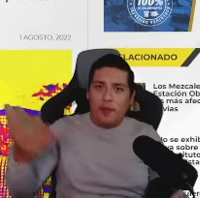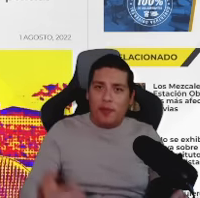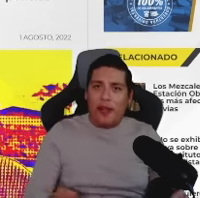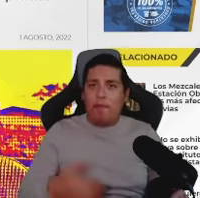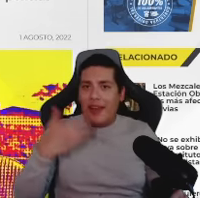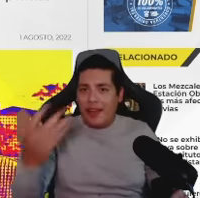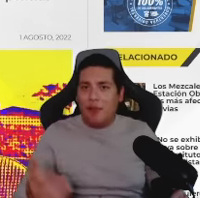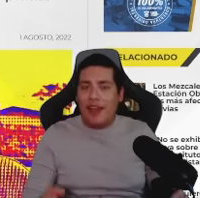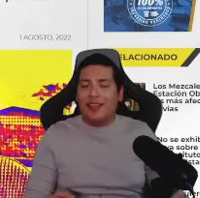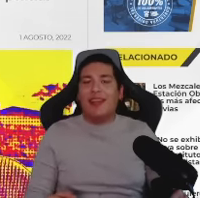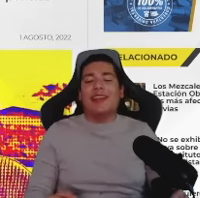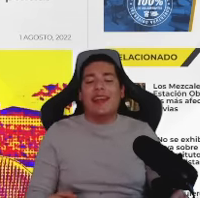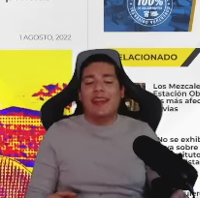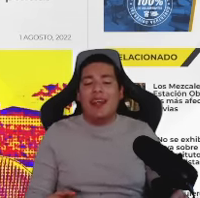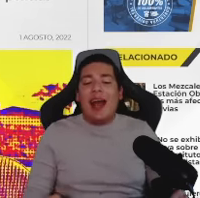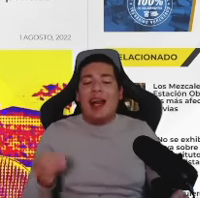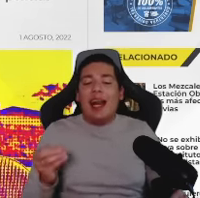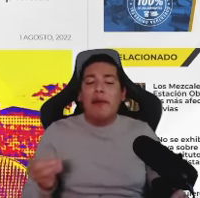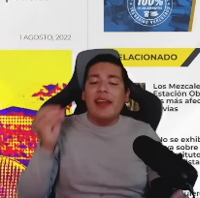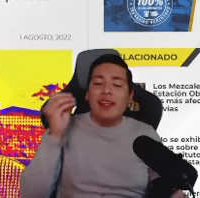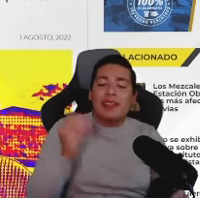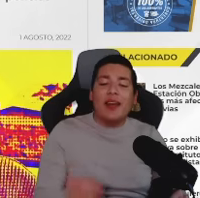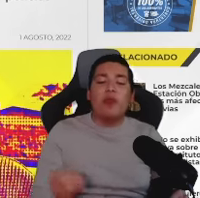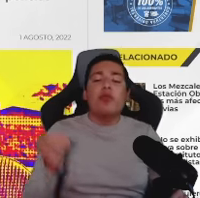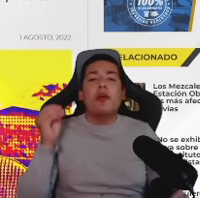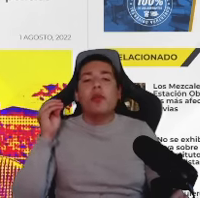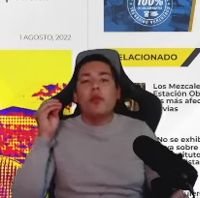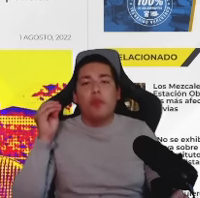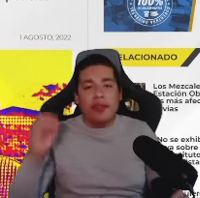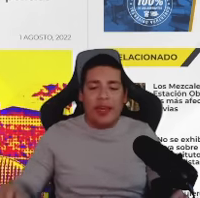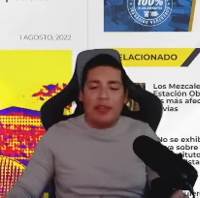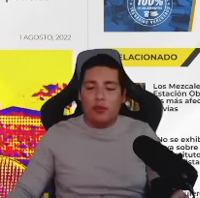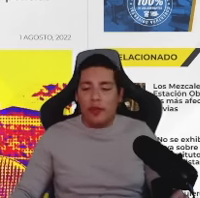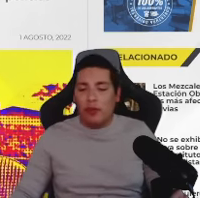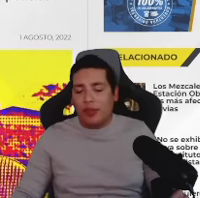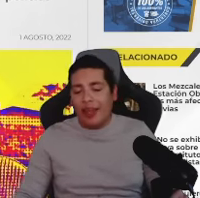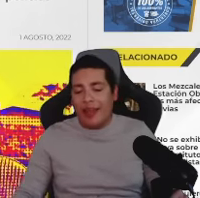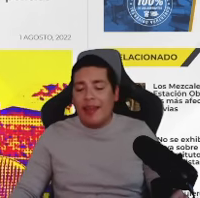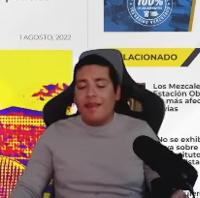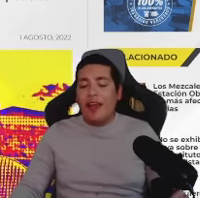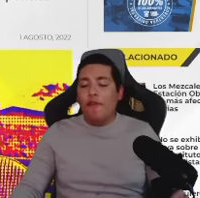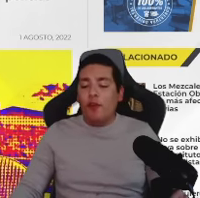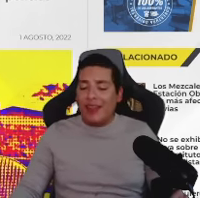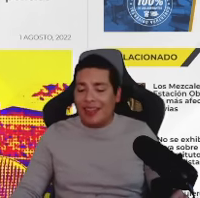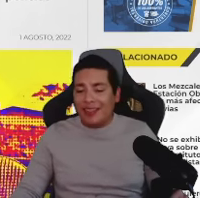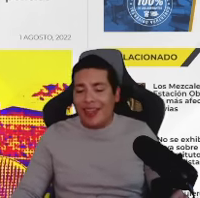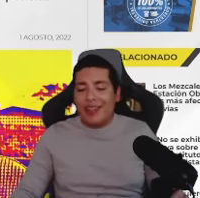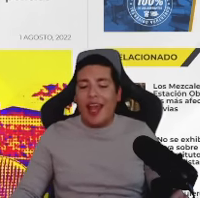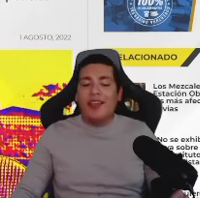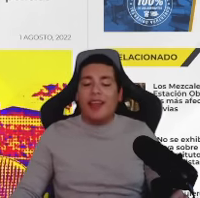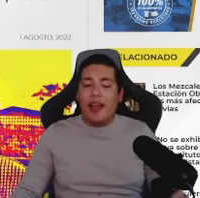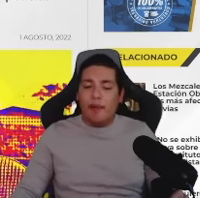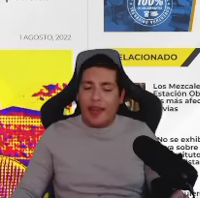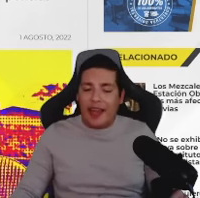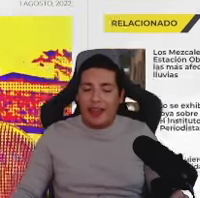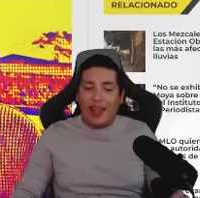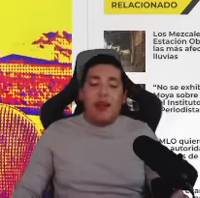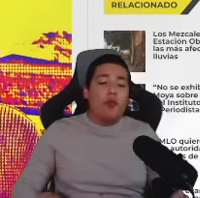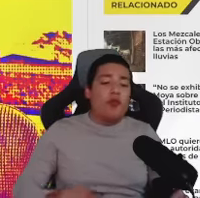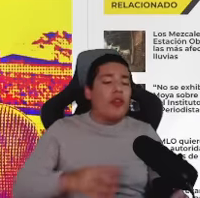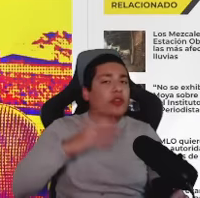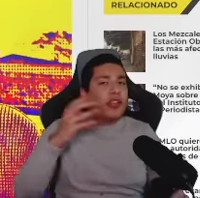podemos ver películas y series acaba de lanzar un nuevo documental sobre el montaje de florance cassez e israel vallarta